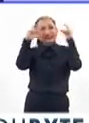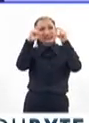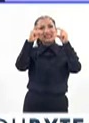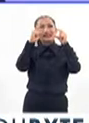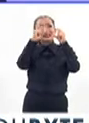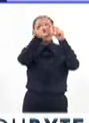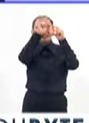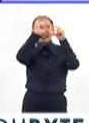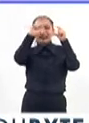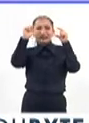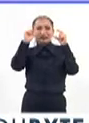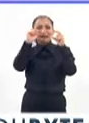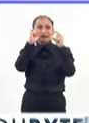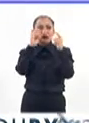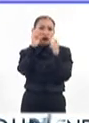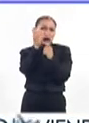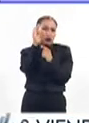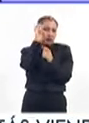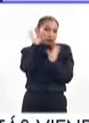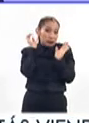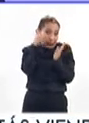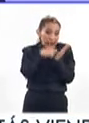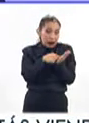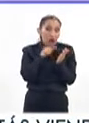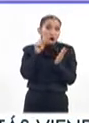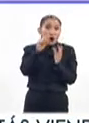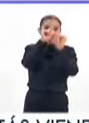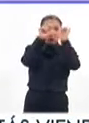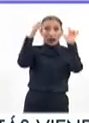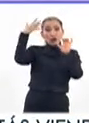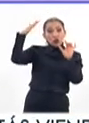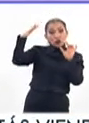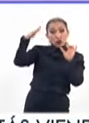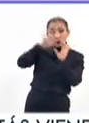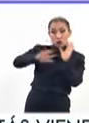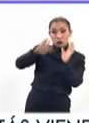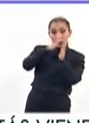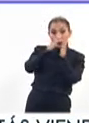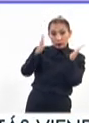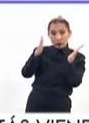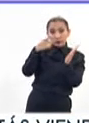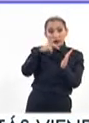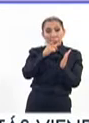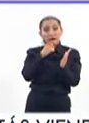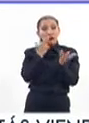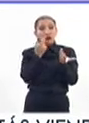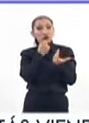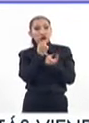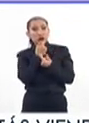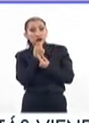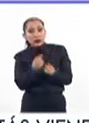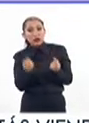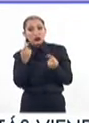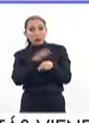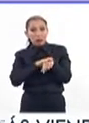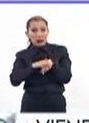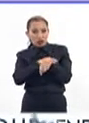porque está escrito, o bueno, al menos yo quiero pensar así, por un adulto para adultos, aunque soy medio un escuincle